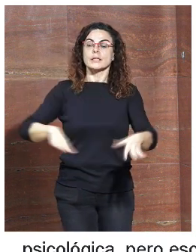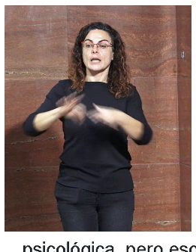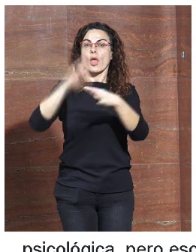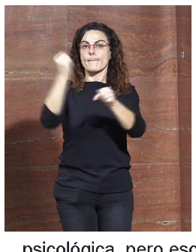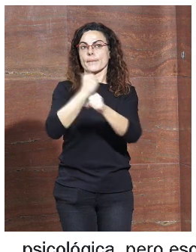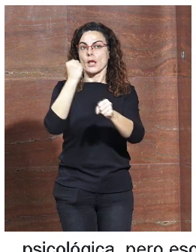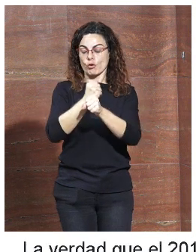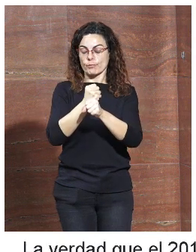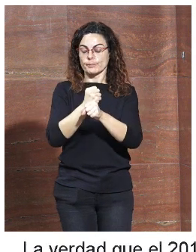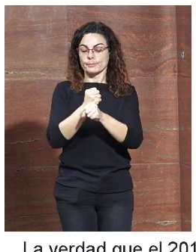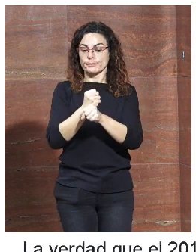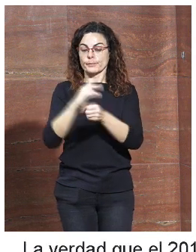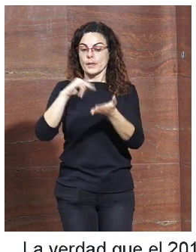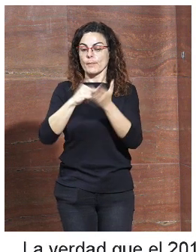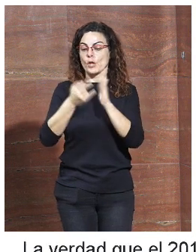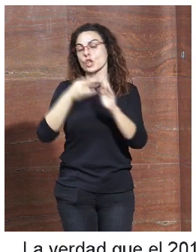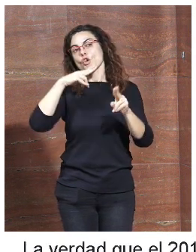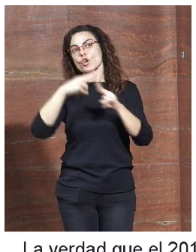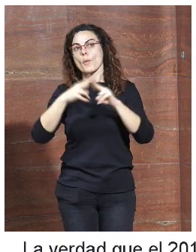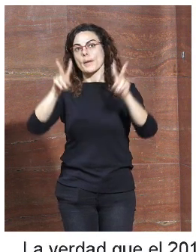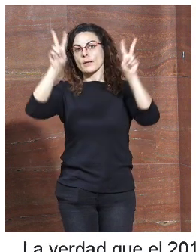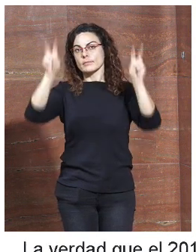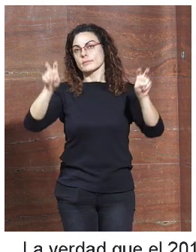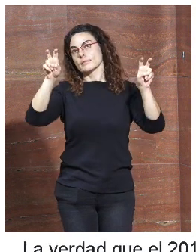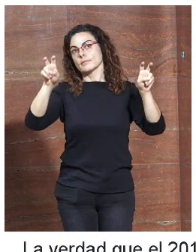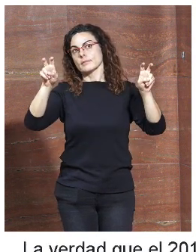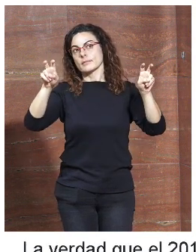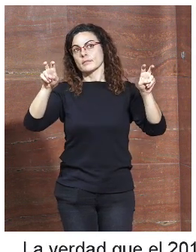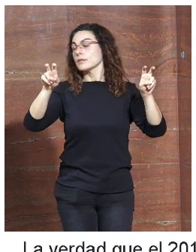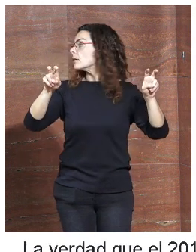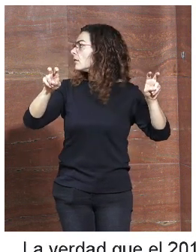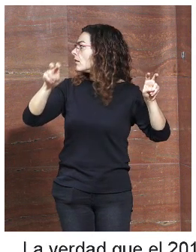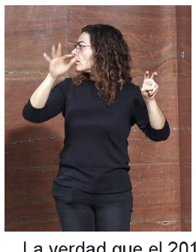empleo. Este proyecto le llamamos Cinisca.